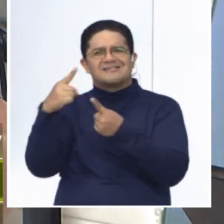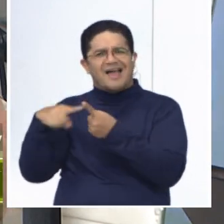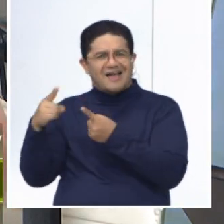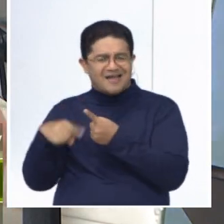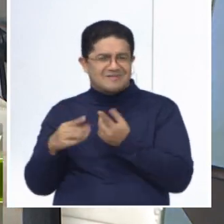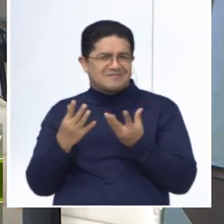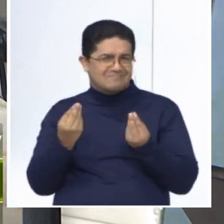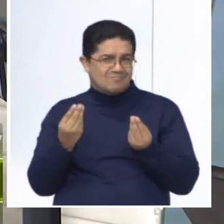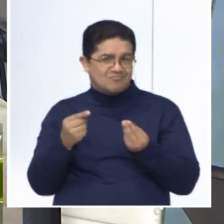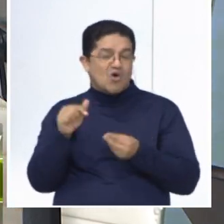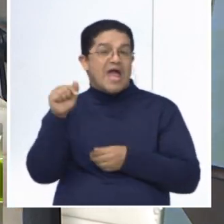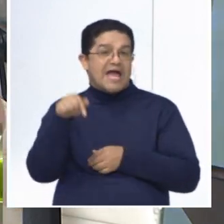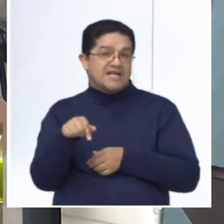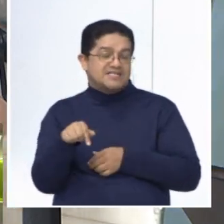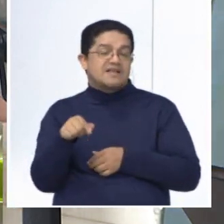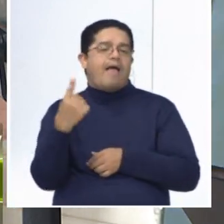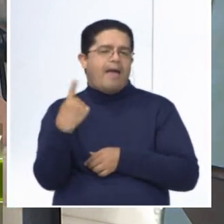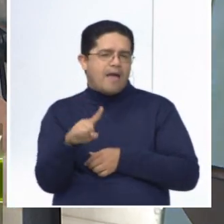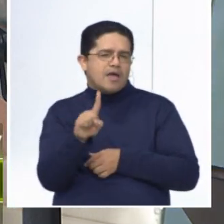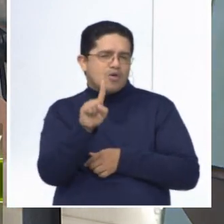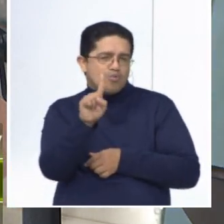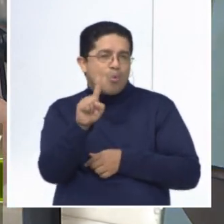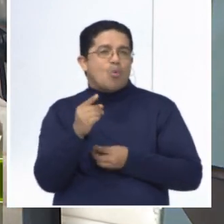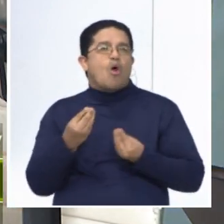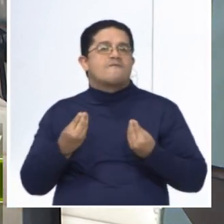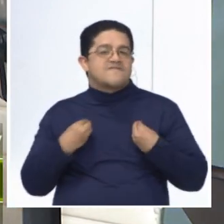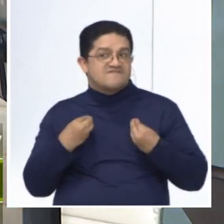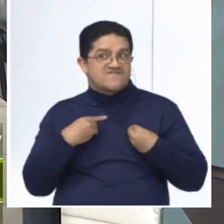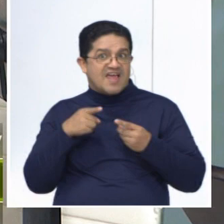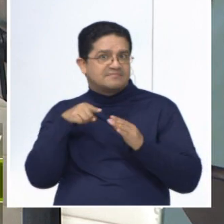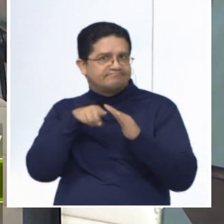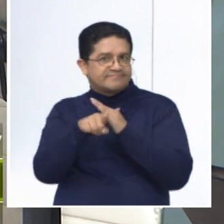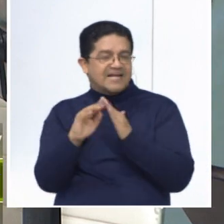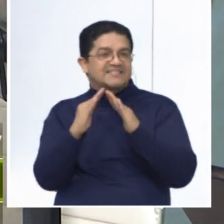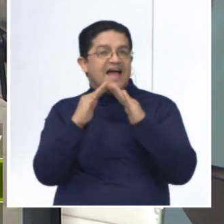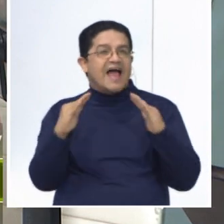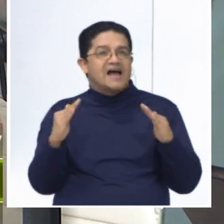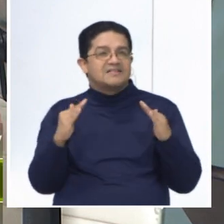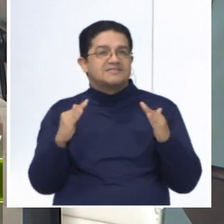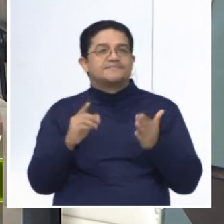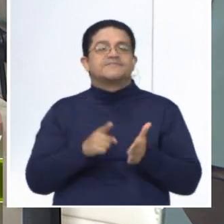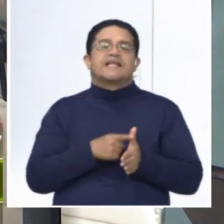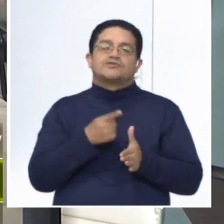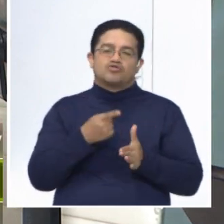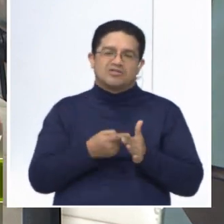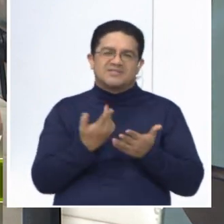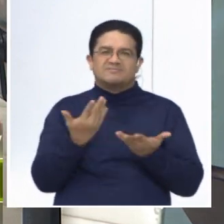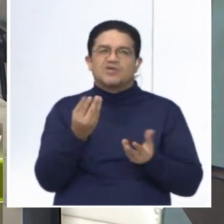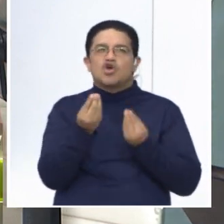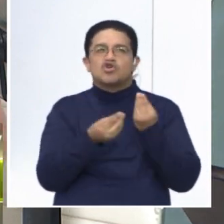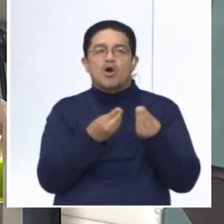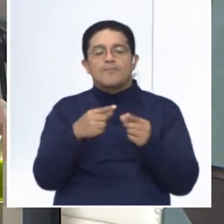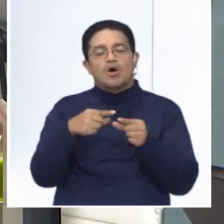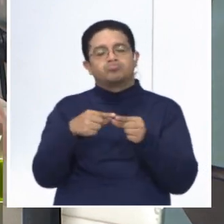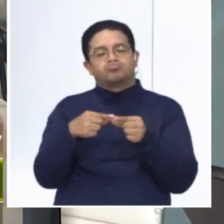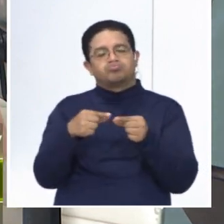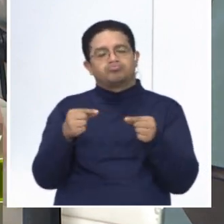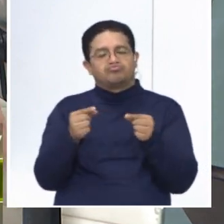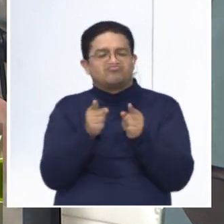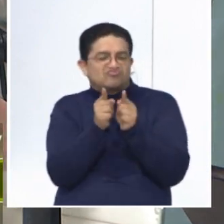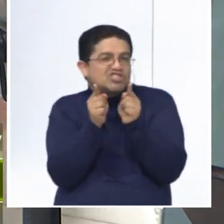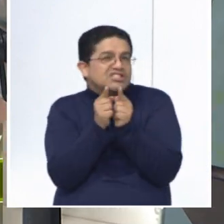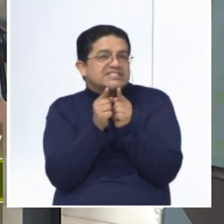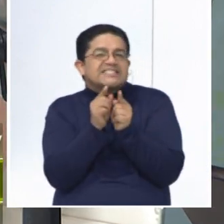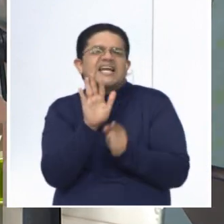siendo más agresivo, viviendo dentro de las casas, ¿verdad? Entonces, es un animalito larguito, no más de 5